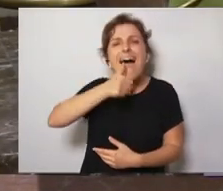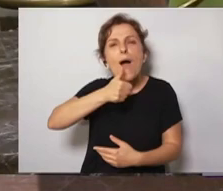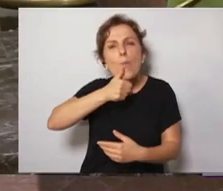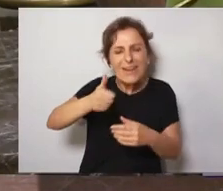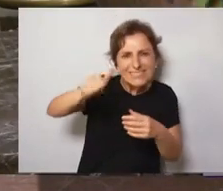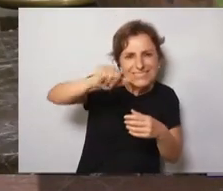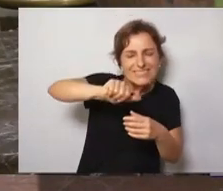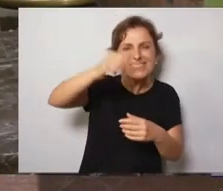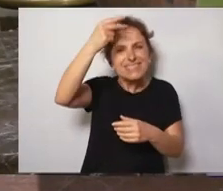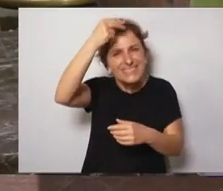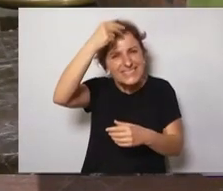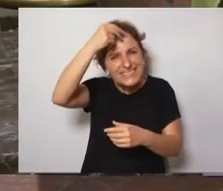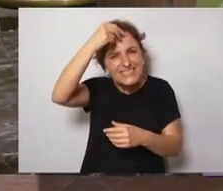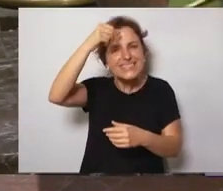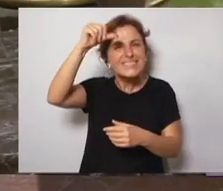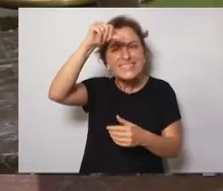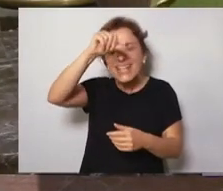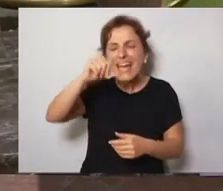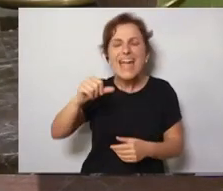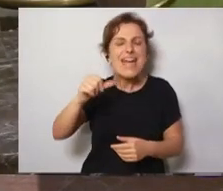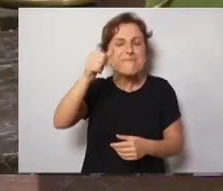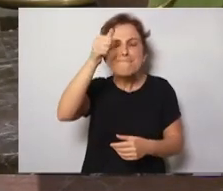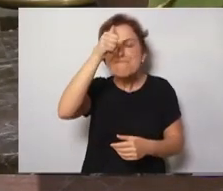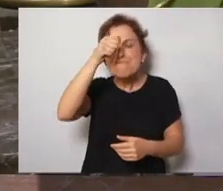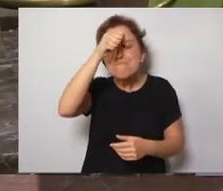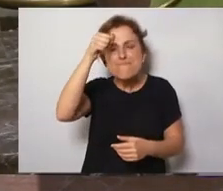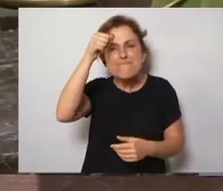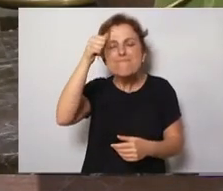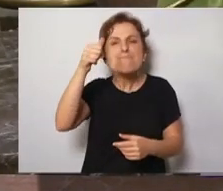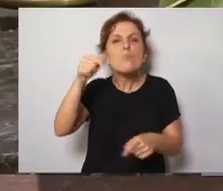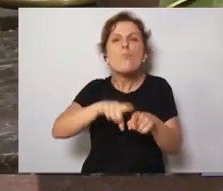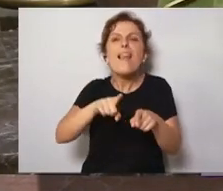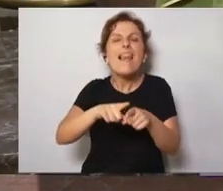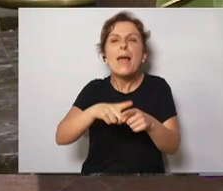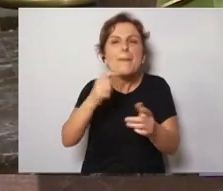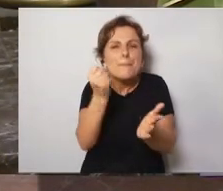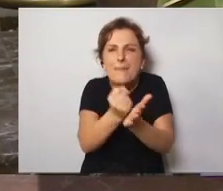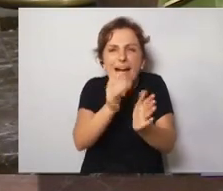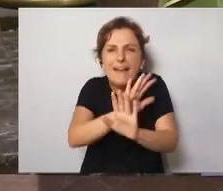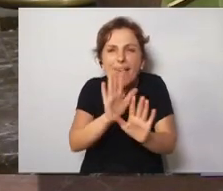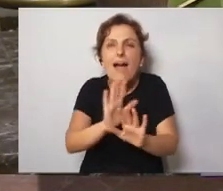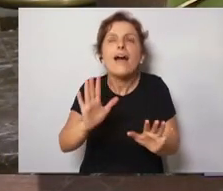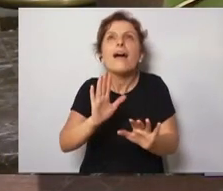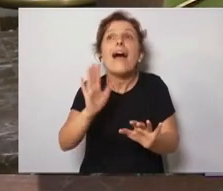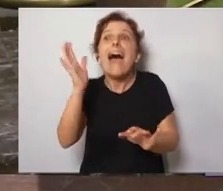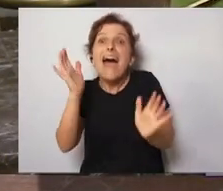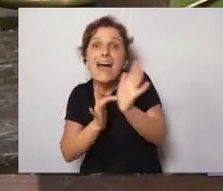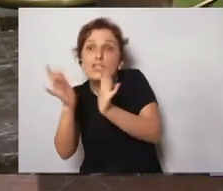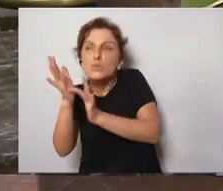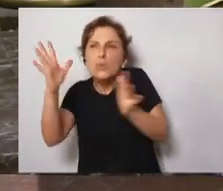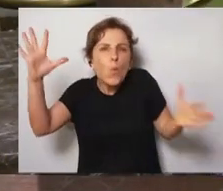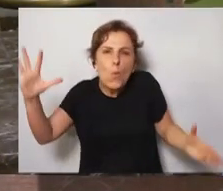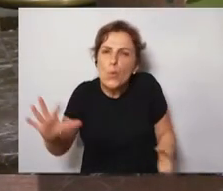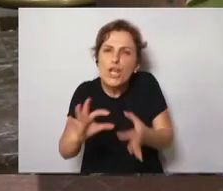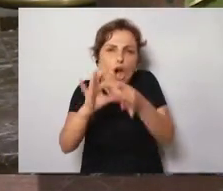que recibimos y nos queda marcados y entonces estamos unidos a jesús al